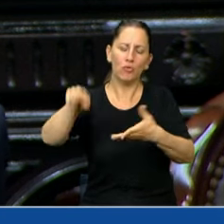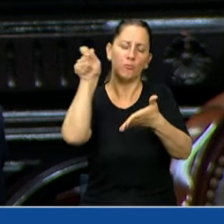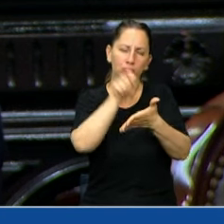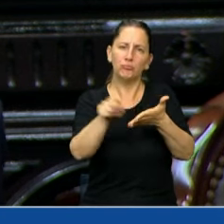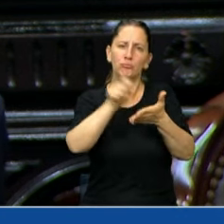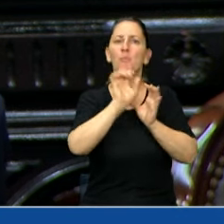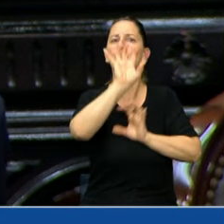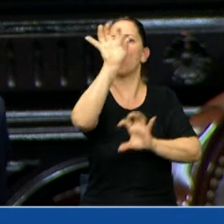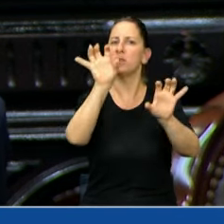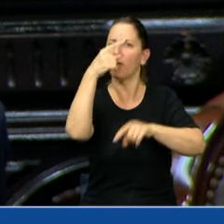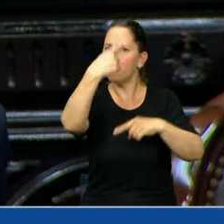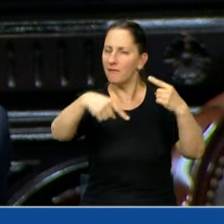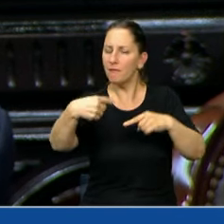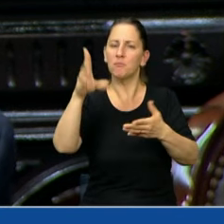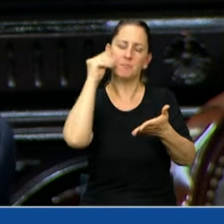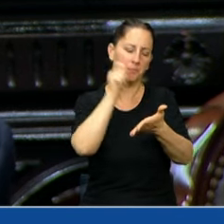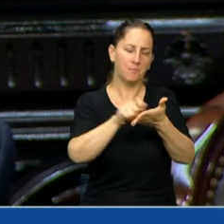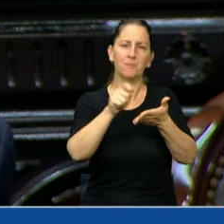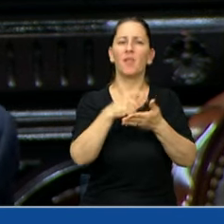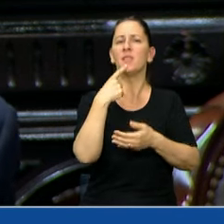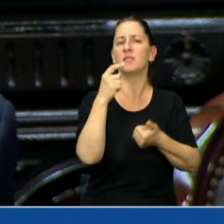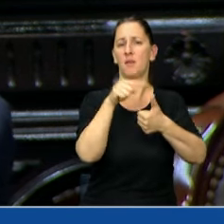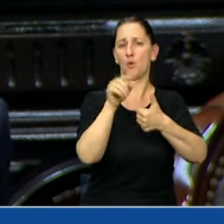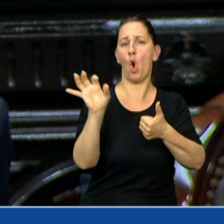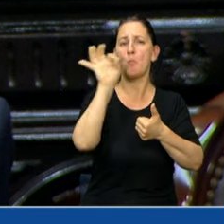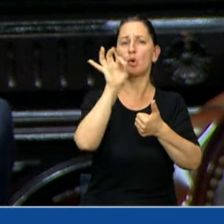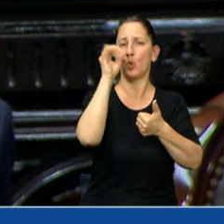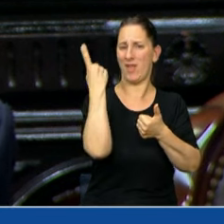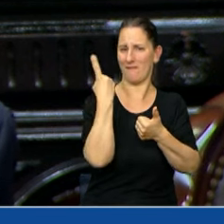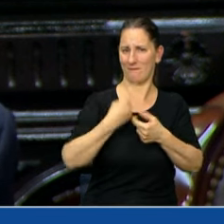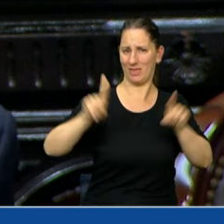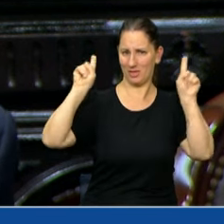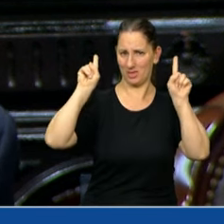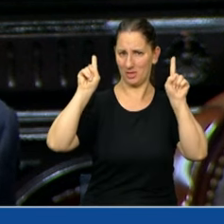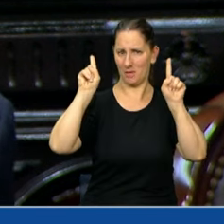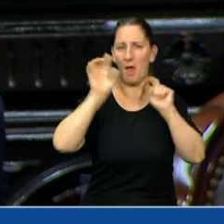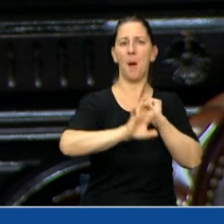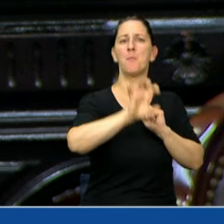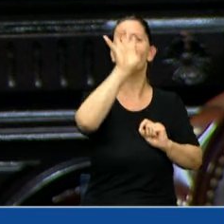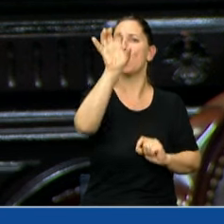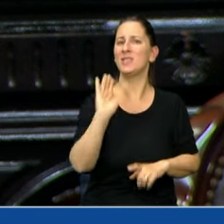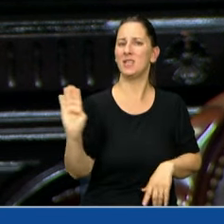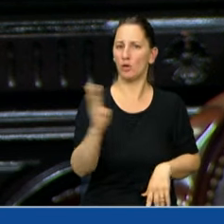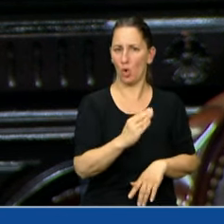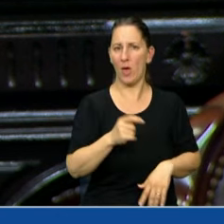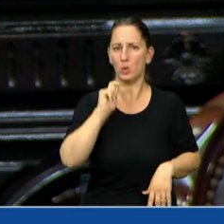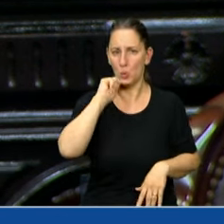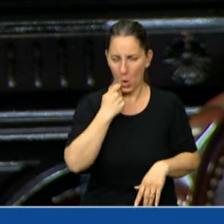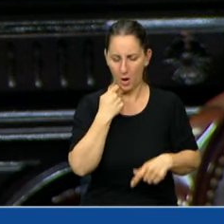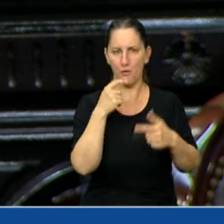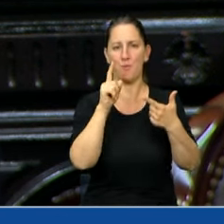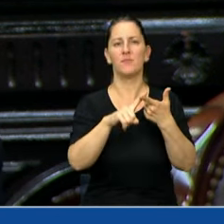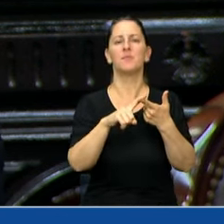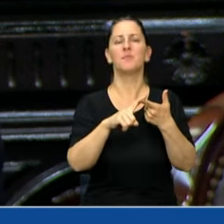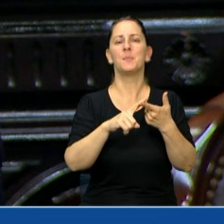distintas provincias se habló de oportunidad única de que esto es bueno para todas las se habló